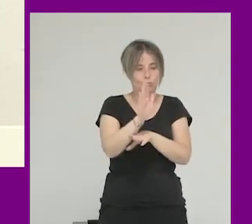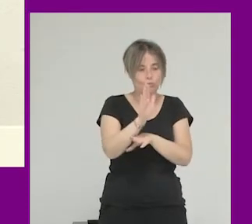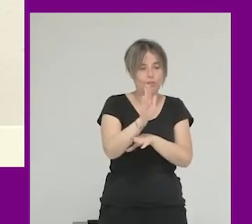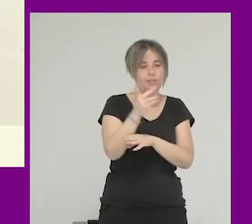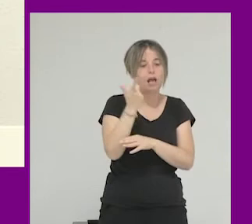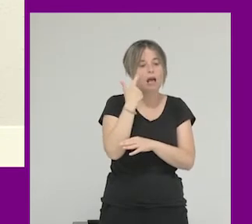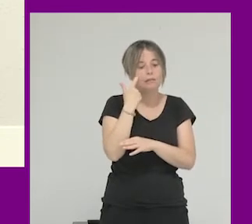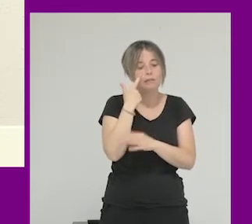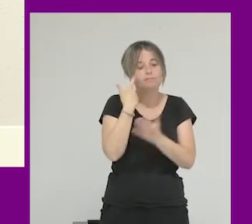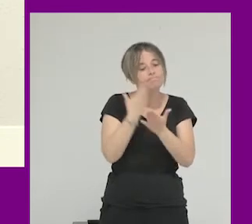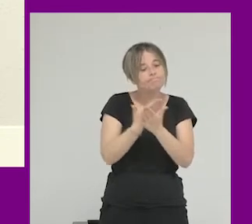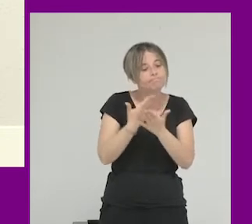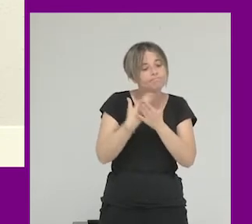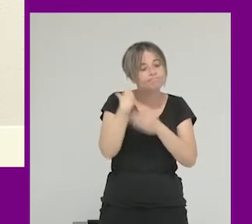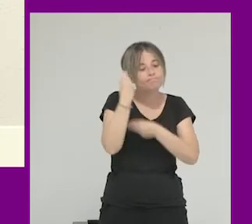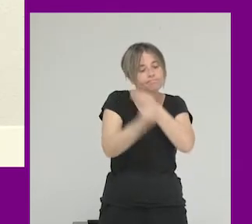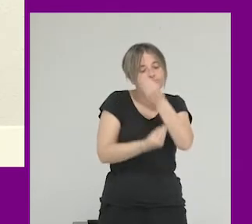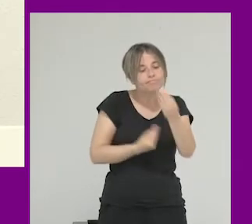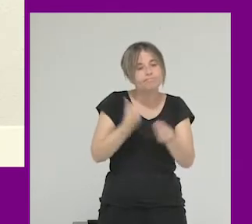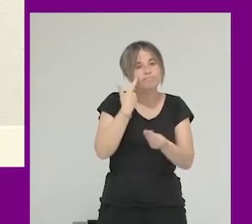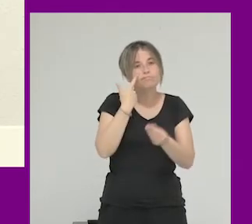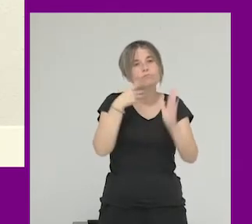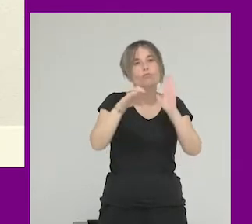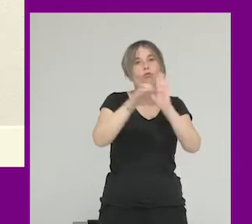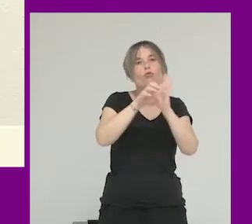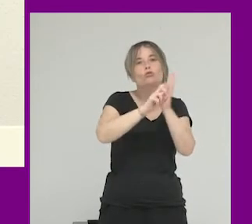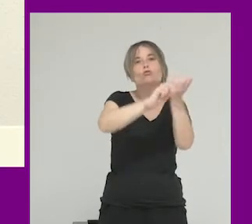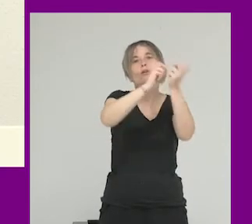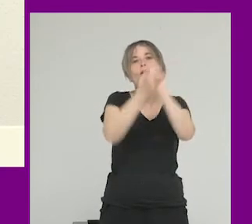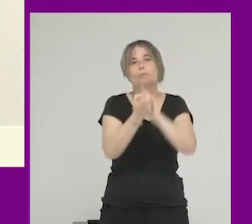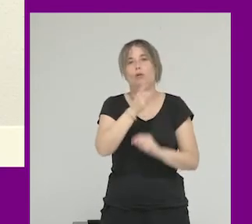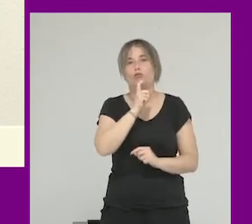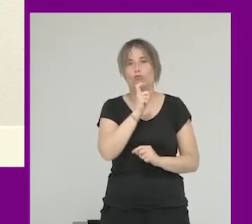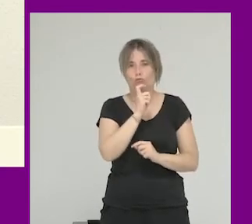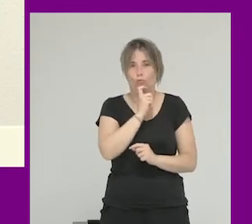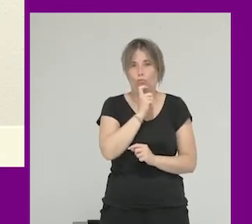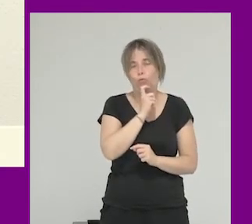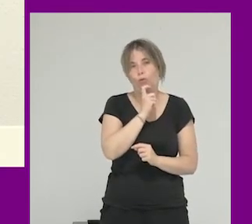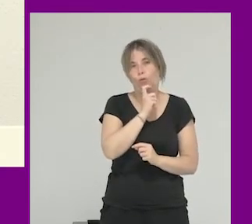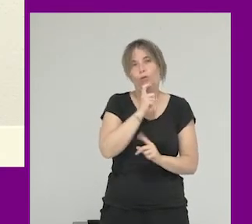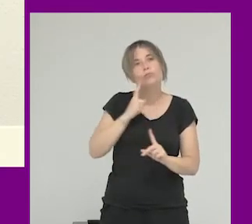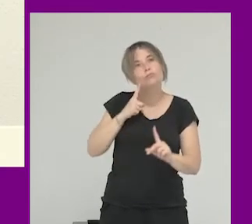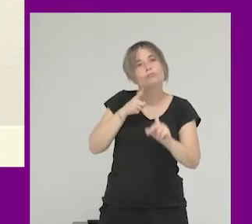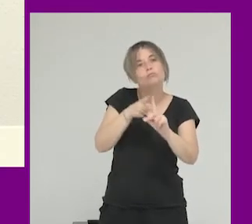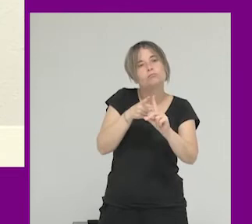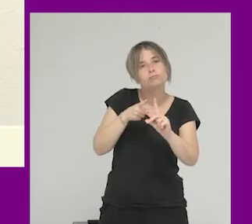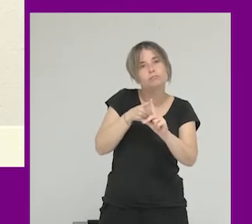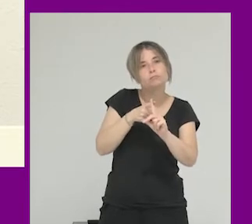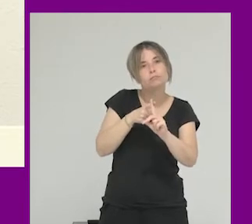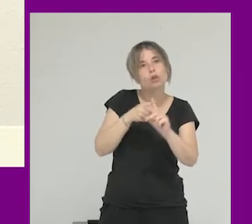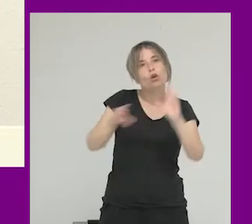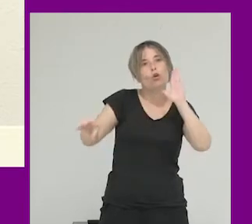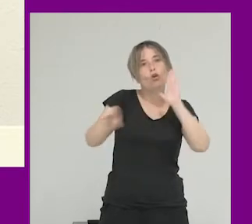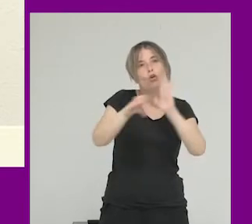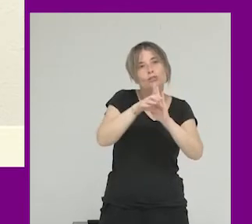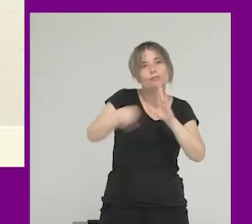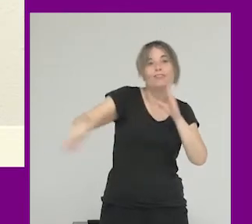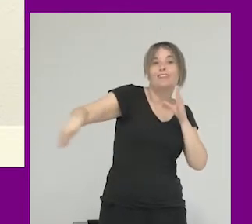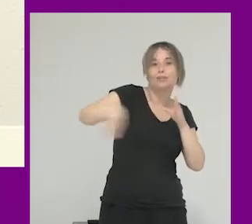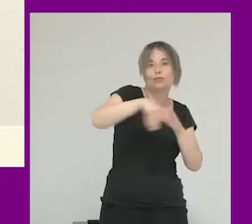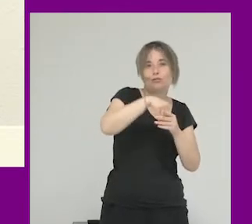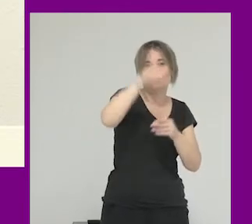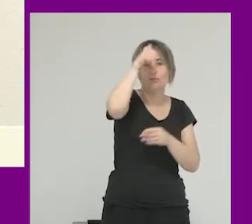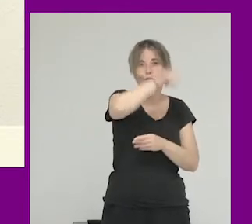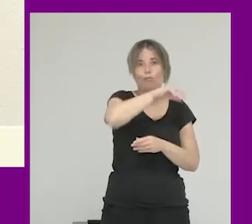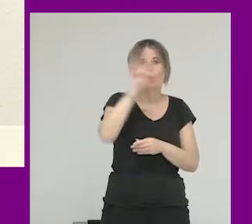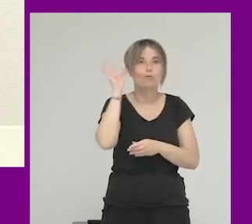cómo debería cambiarse la Constitución para que realmente fuera una Constitución inclusiva de hombres